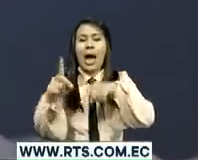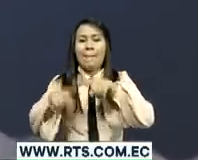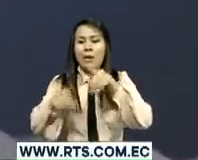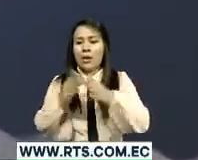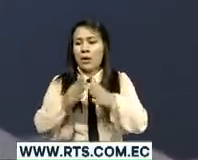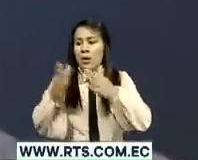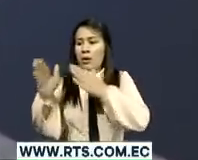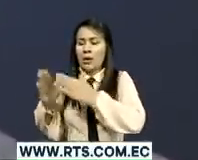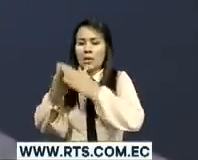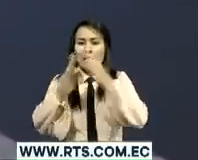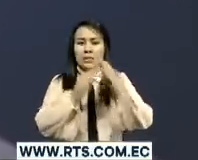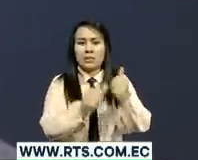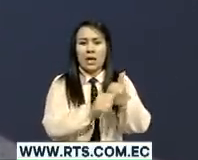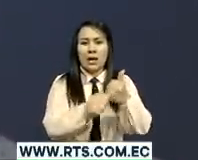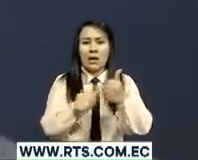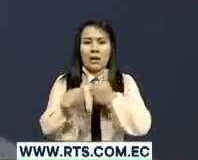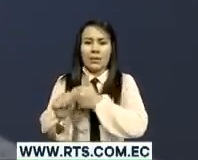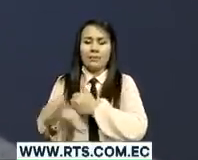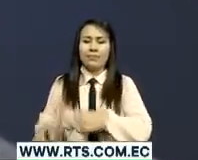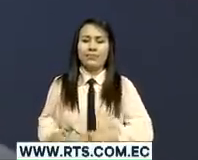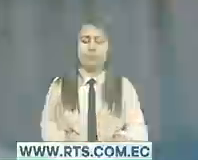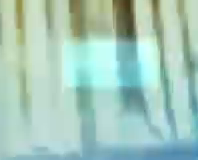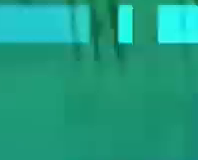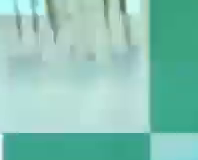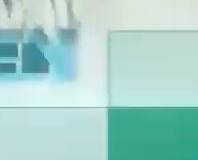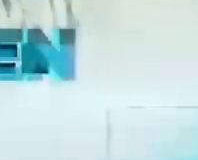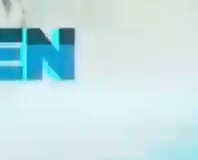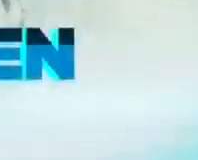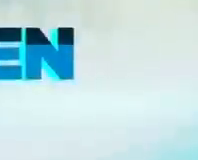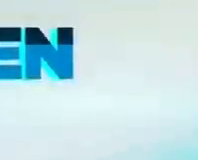informó Charlie Pisa.